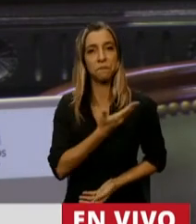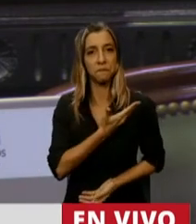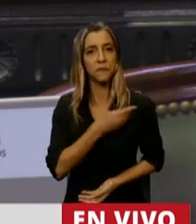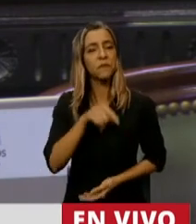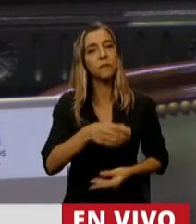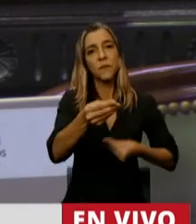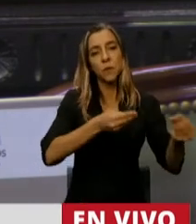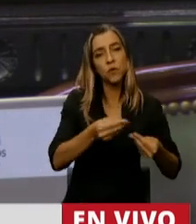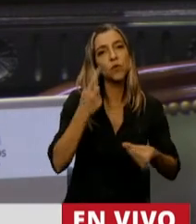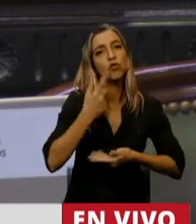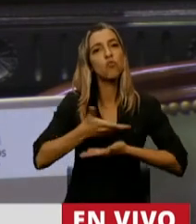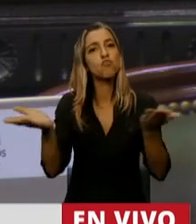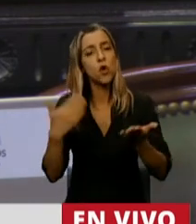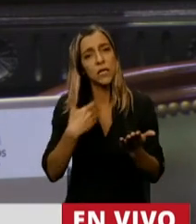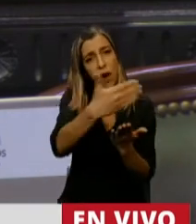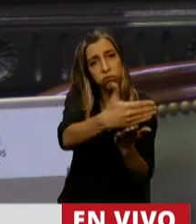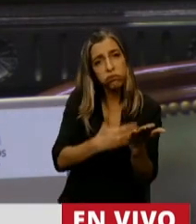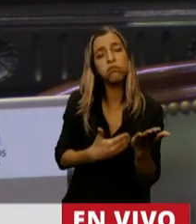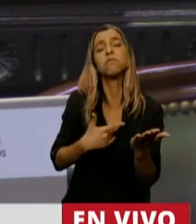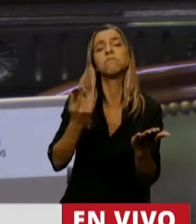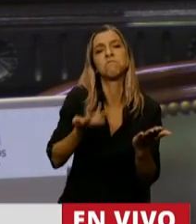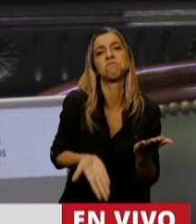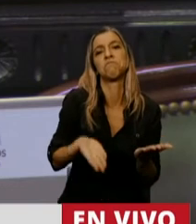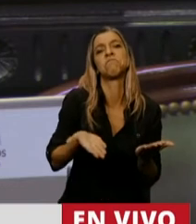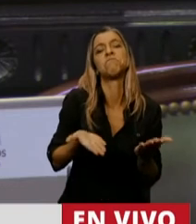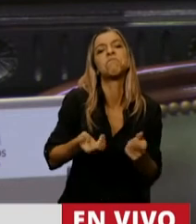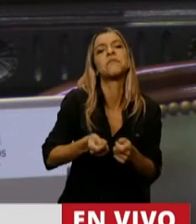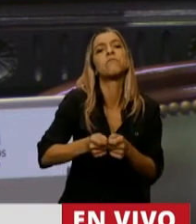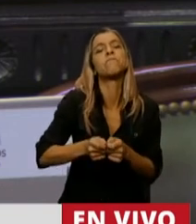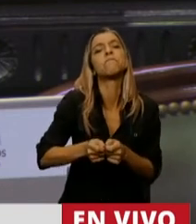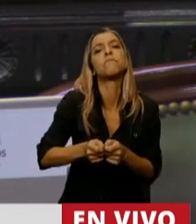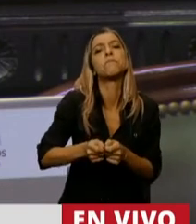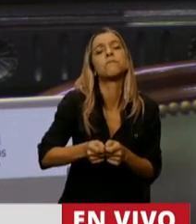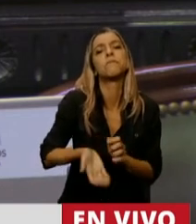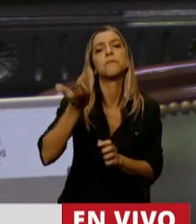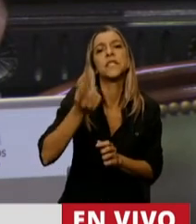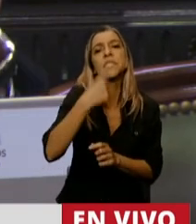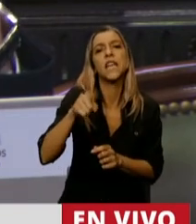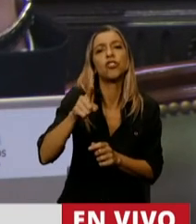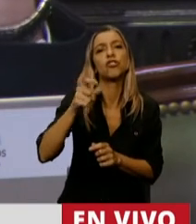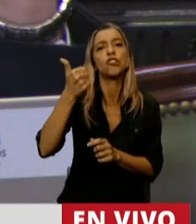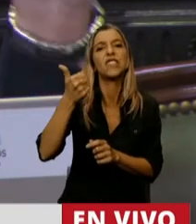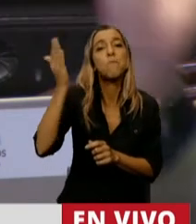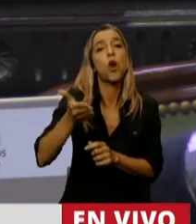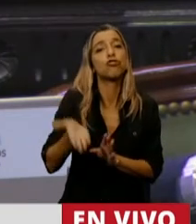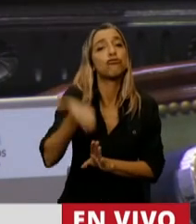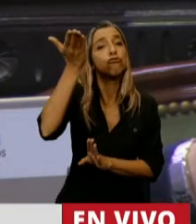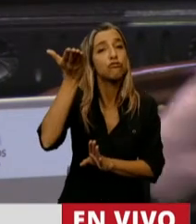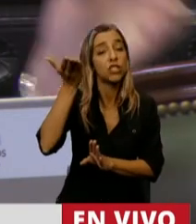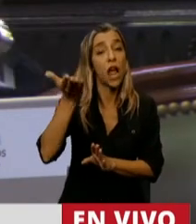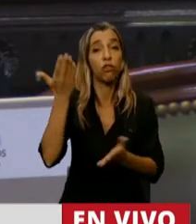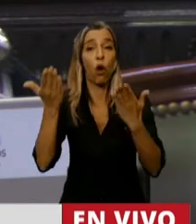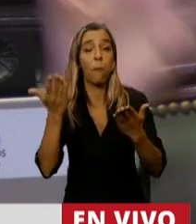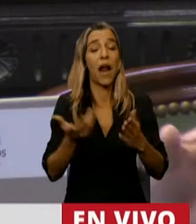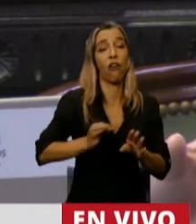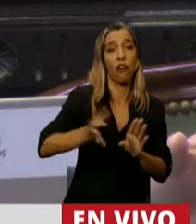presupuesto demuestra, en términos reales, un crecimiento del 106% de lo que estaba estimado en el presupuesto 2018 para